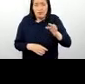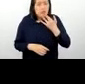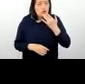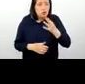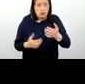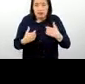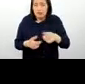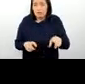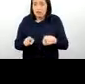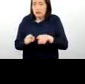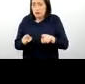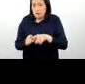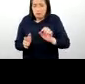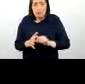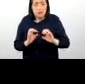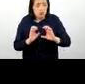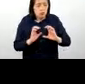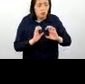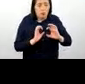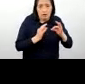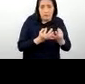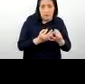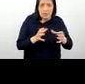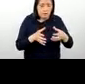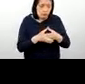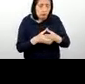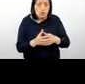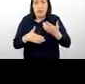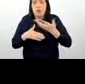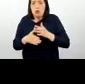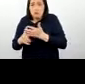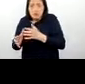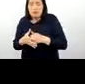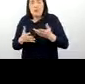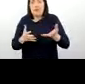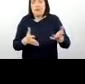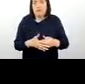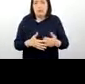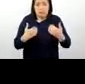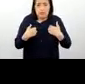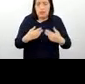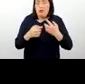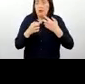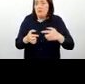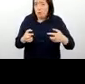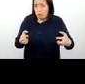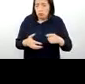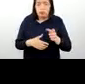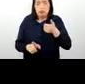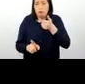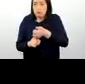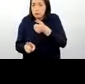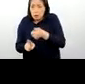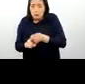el tema de su unidad familiar, del compartir todavía, de tener productos oriundos